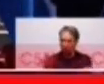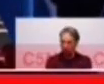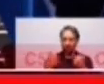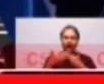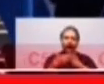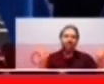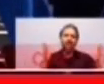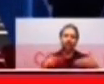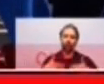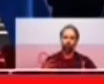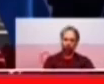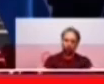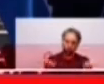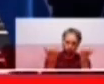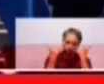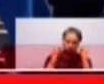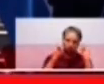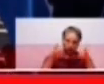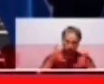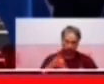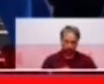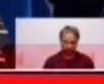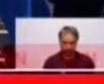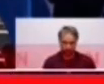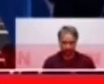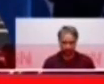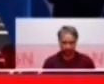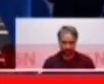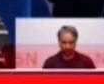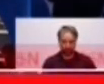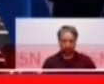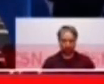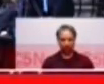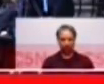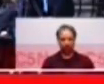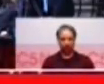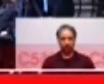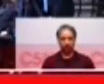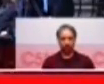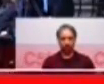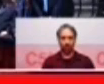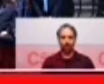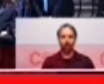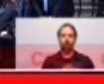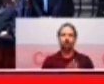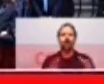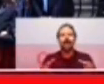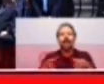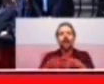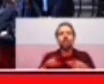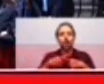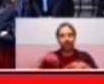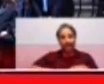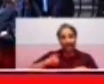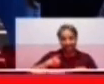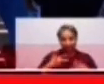pasan de tres a 8 meses como para tirar alguno No y tamb que se estaba rumoreando que puede estar tiene que ver con esto que ellos llaman eh